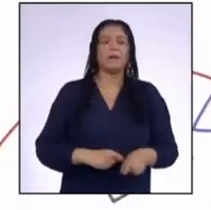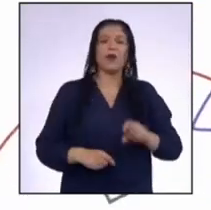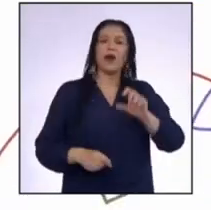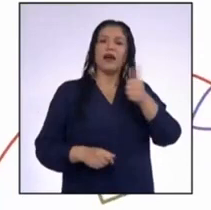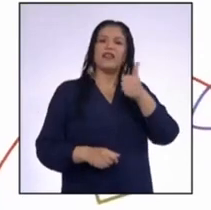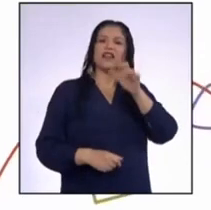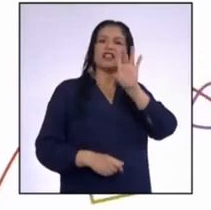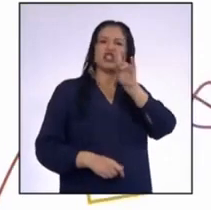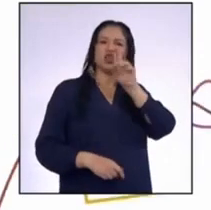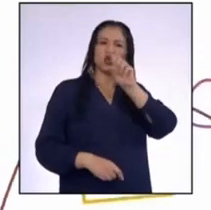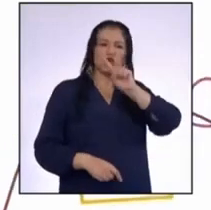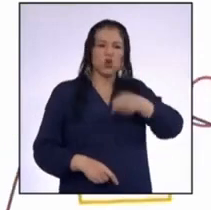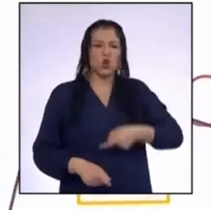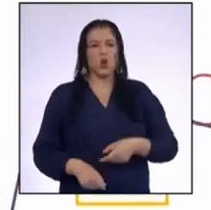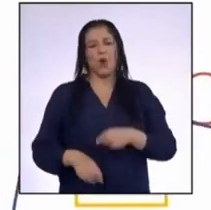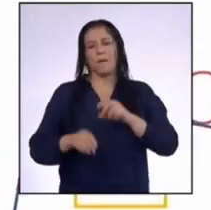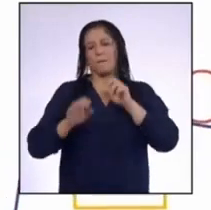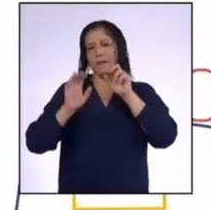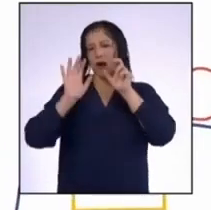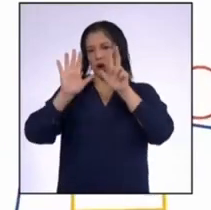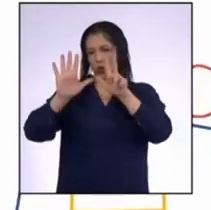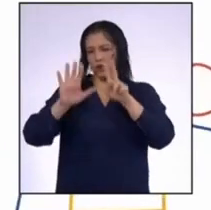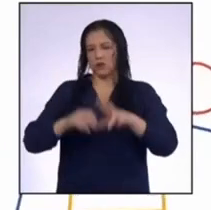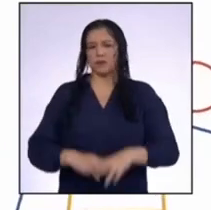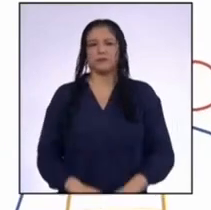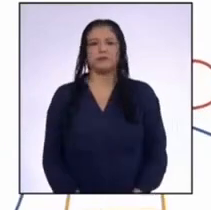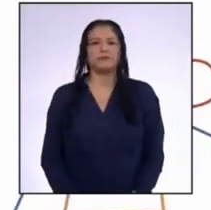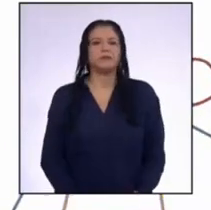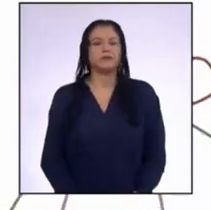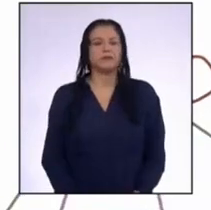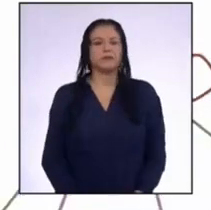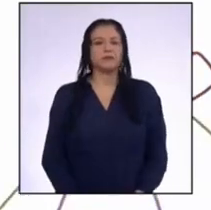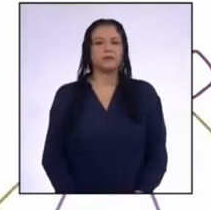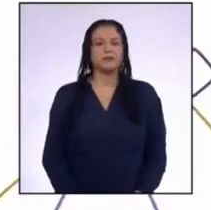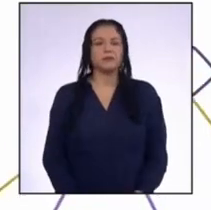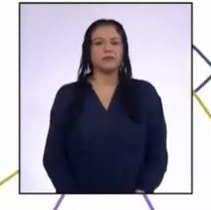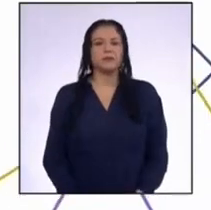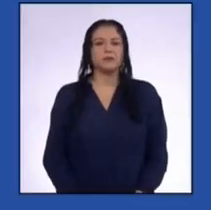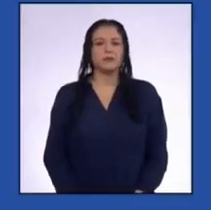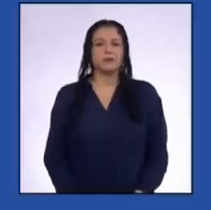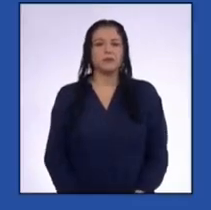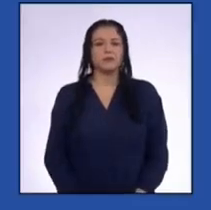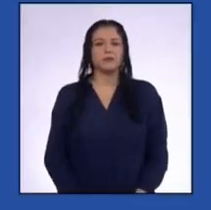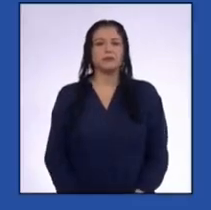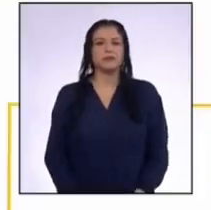final 18 enteros 8 décimos.